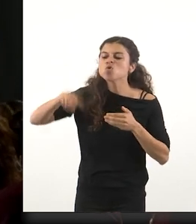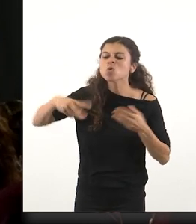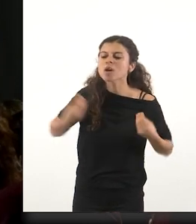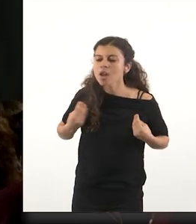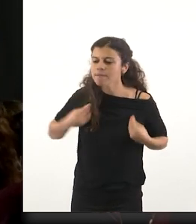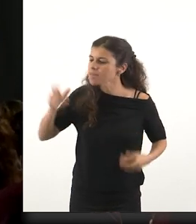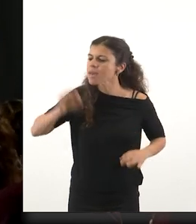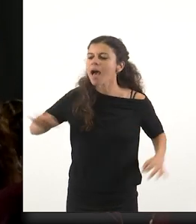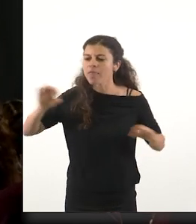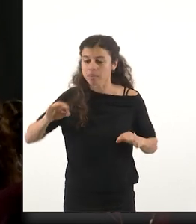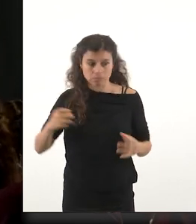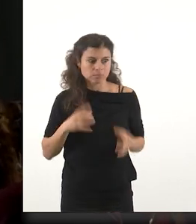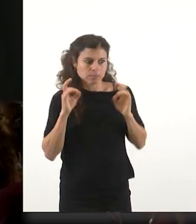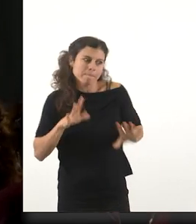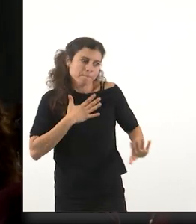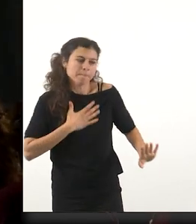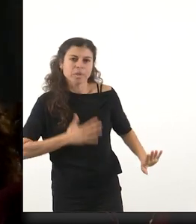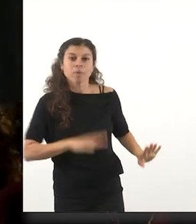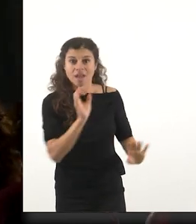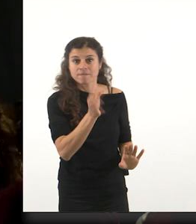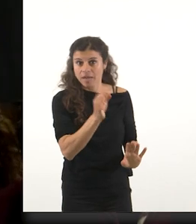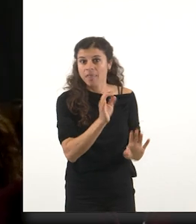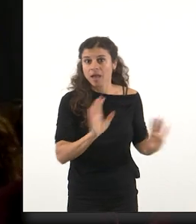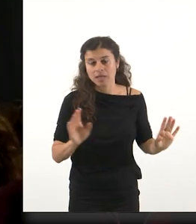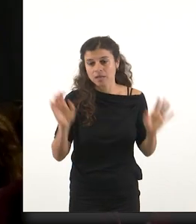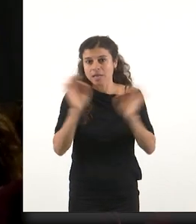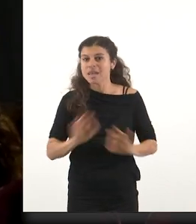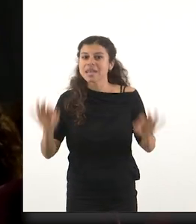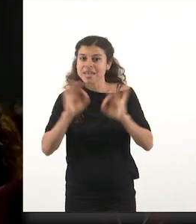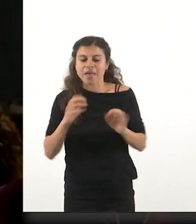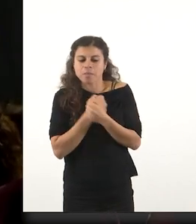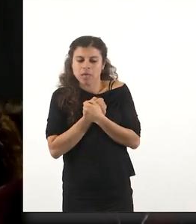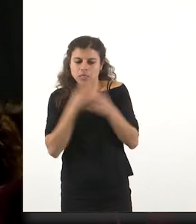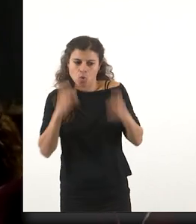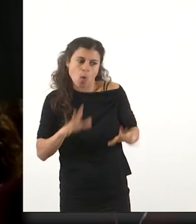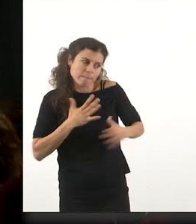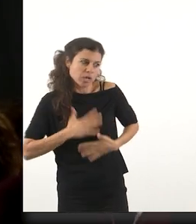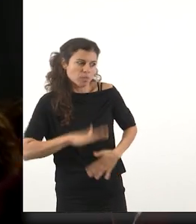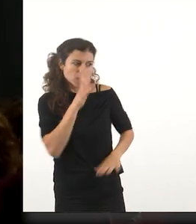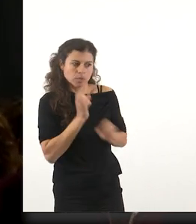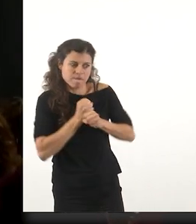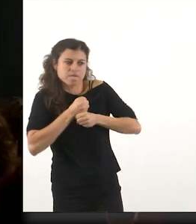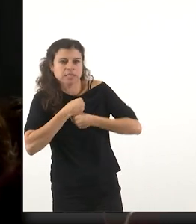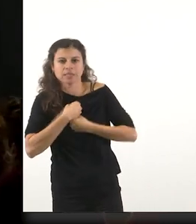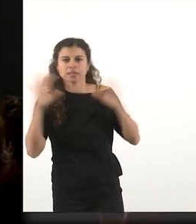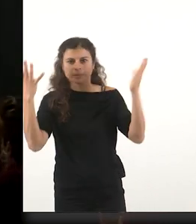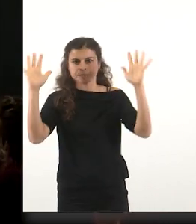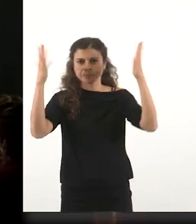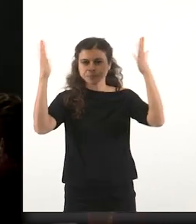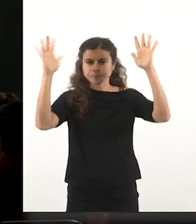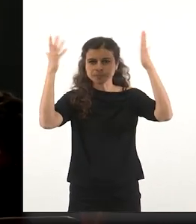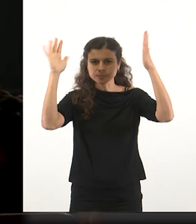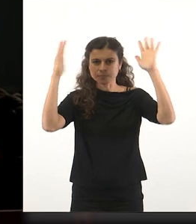vuelto a querer nadie más, ¿eh? Oye, pues menos mal, porque te quieran así, vaya manera de quererte, hija. Qué asfixiante que te quieran así, por Dios.